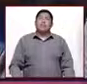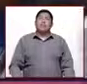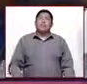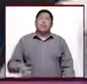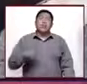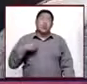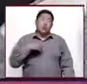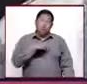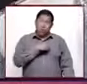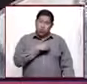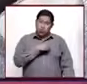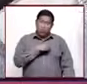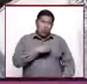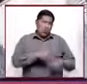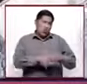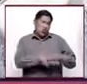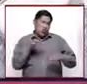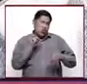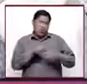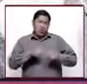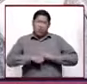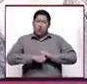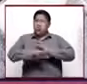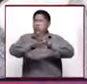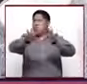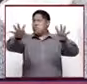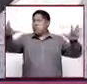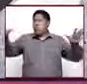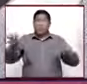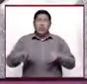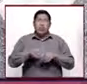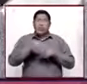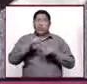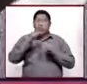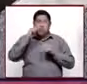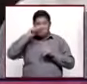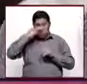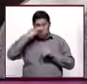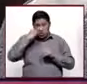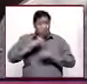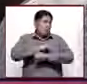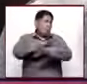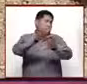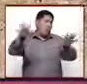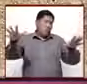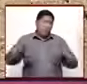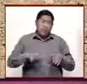Queremos bombear para alfalfa, para regar cebolla. ¿Para el agro? Sí.